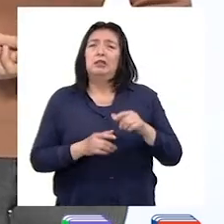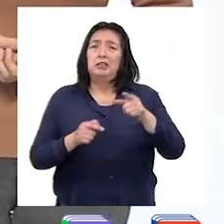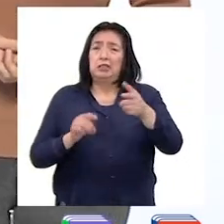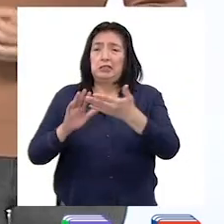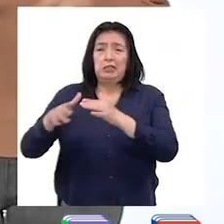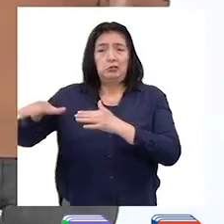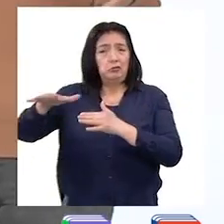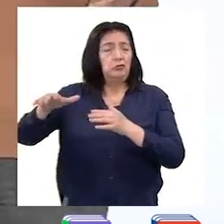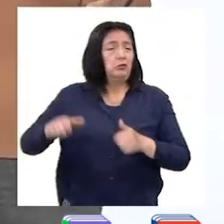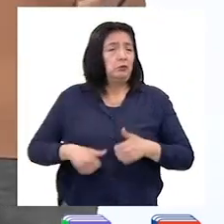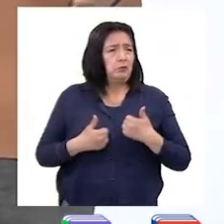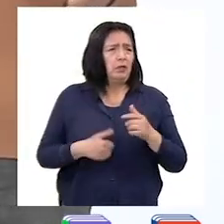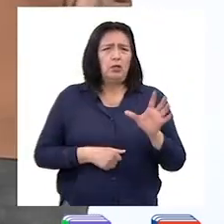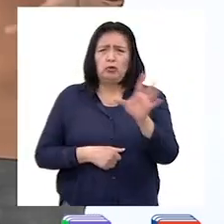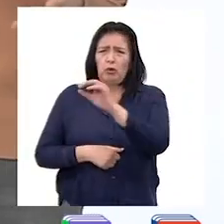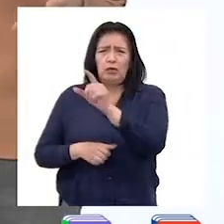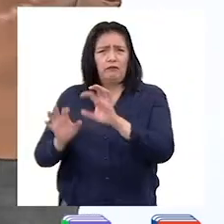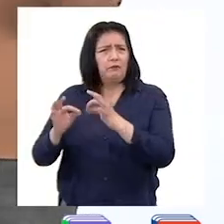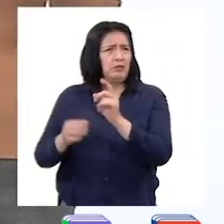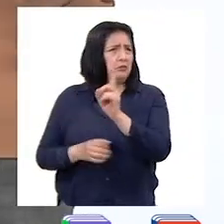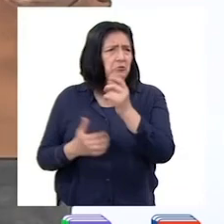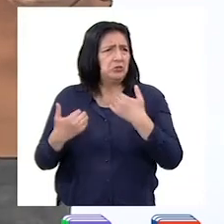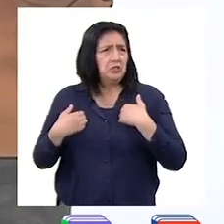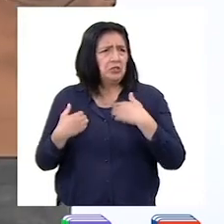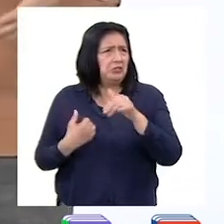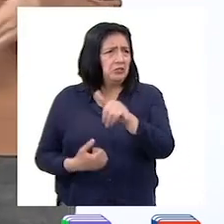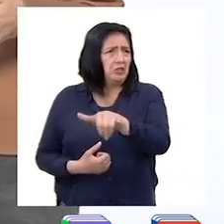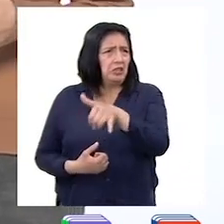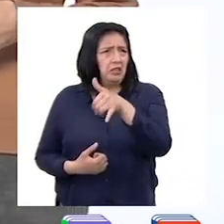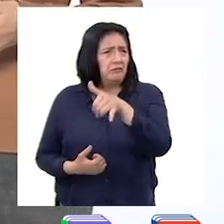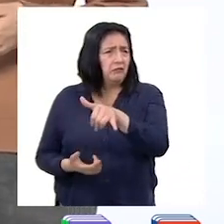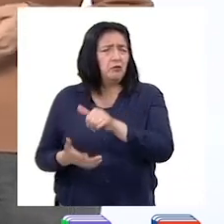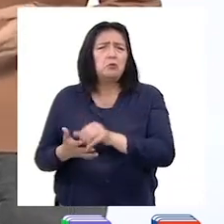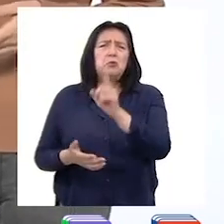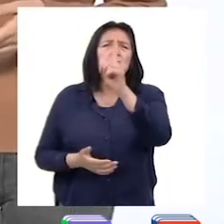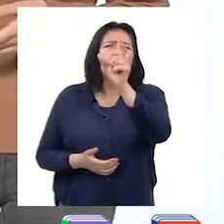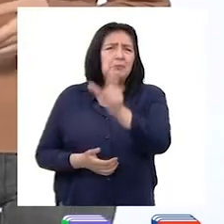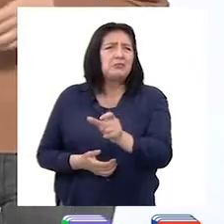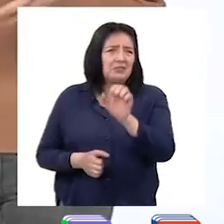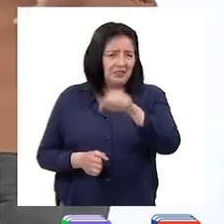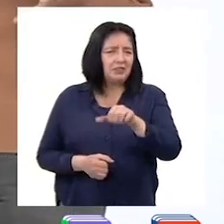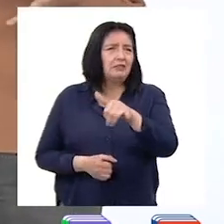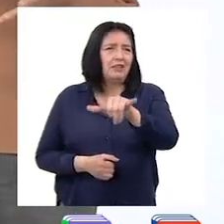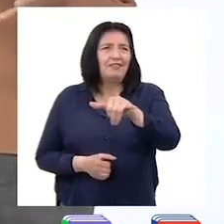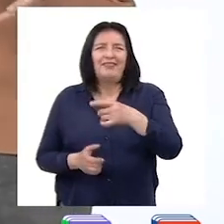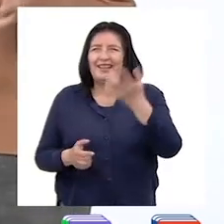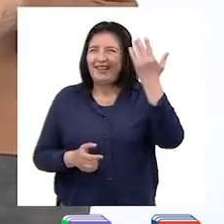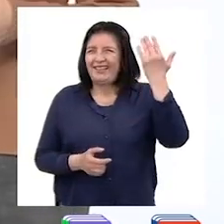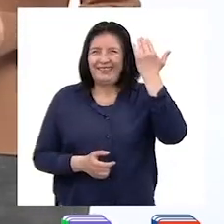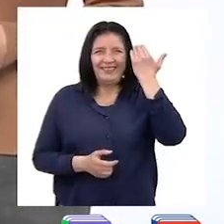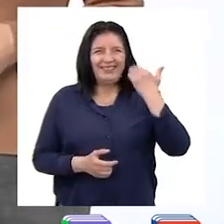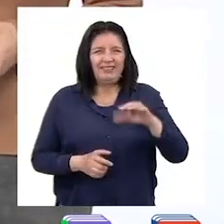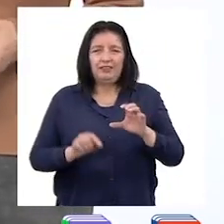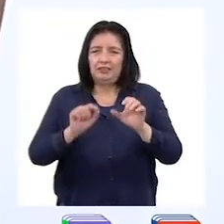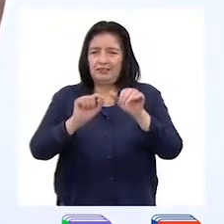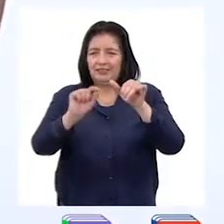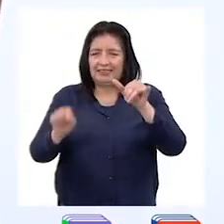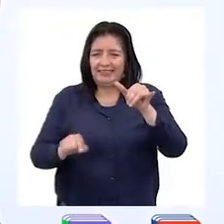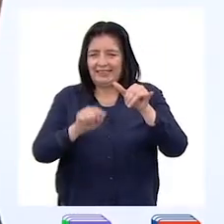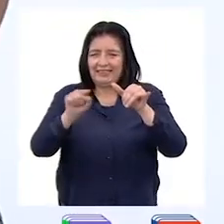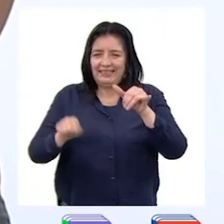donde él vivía, no todas las familias tenían un teléfono en casa. Solo un vecino tenía un teléfono, de esos grandes que tenían un disco para